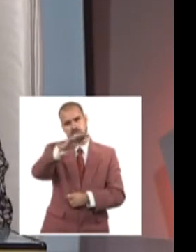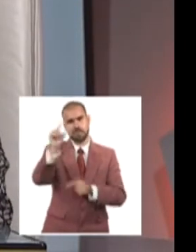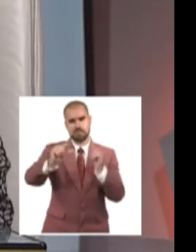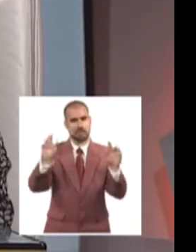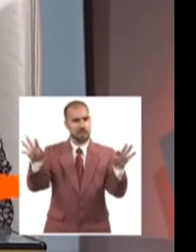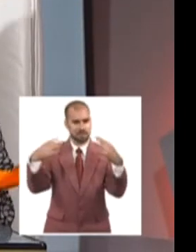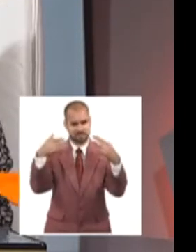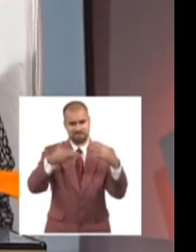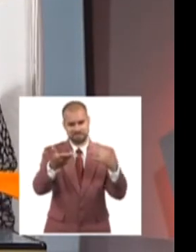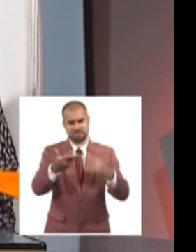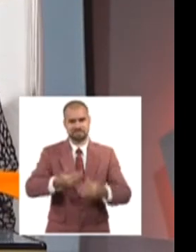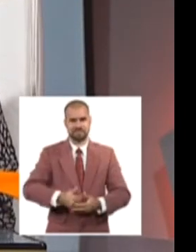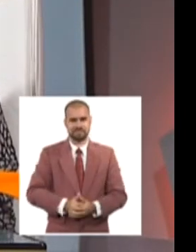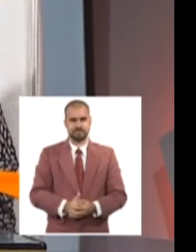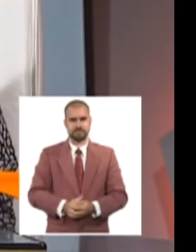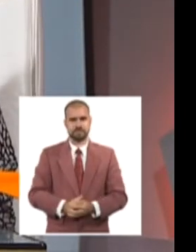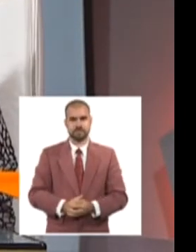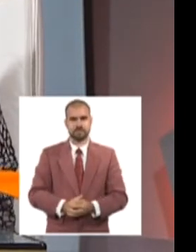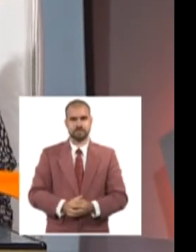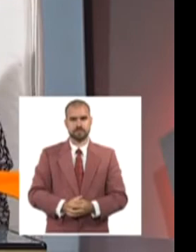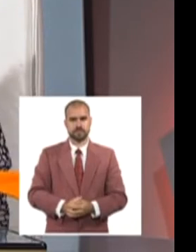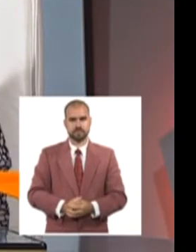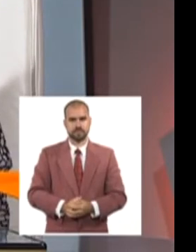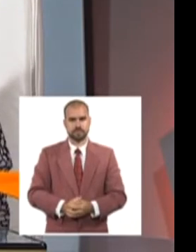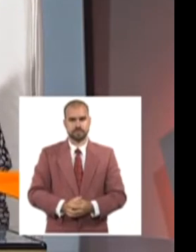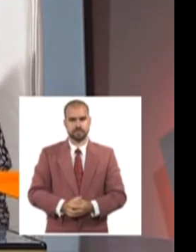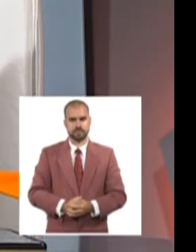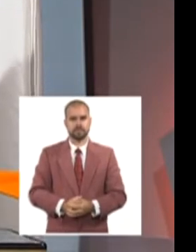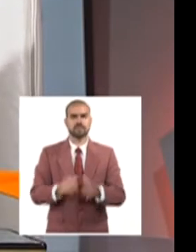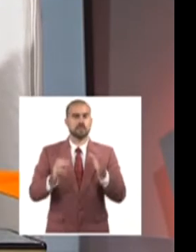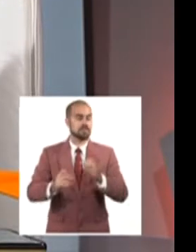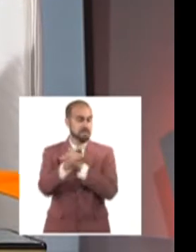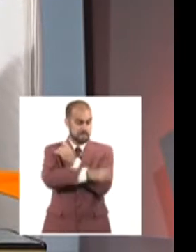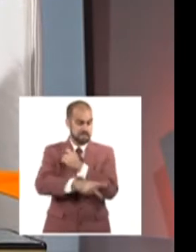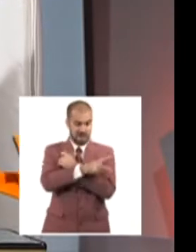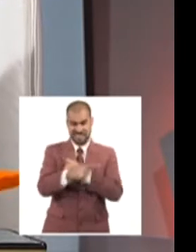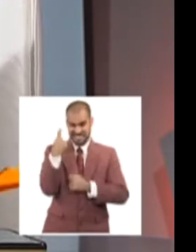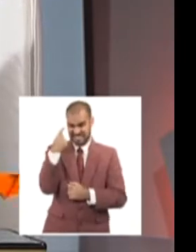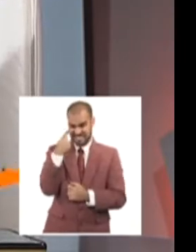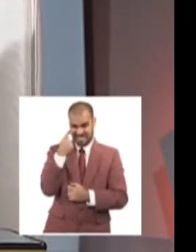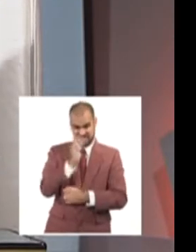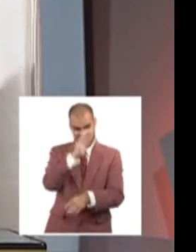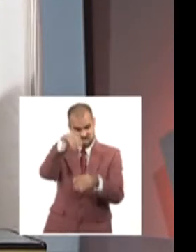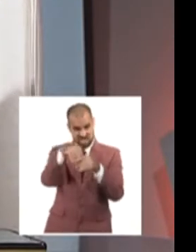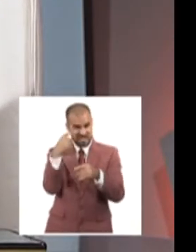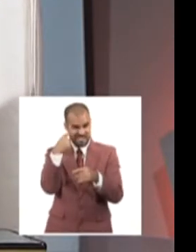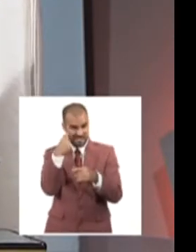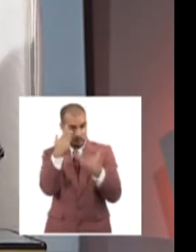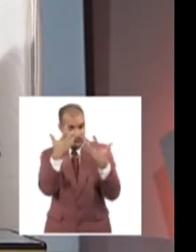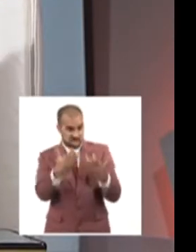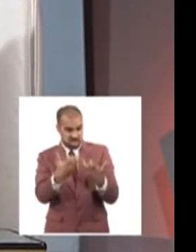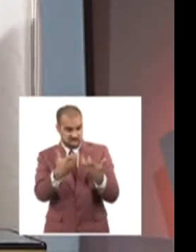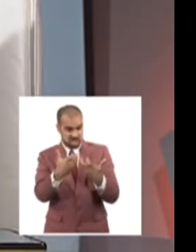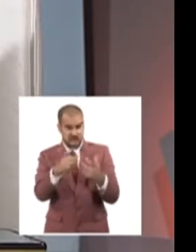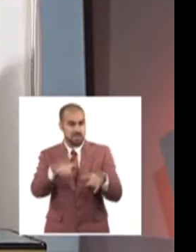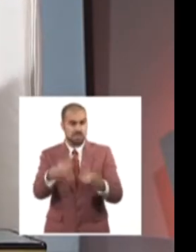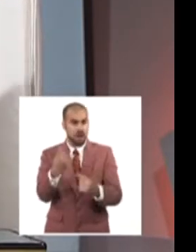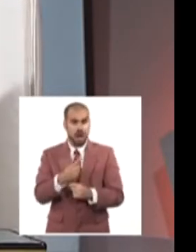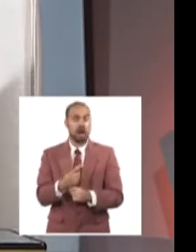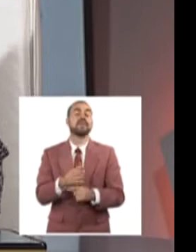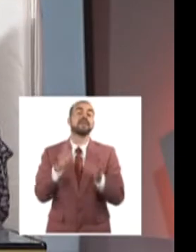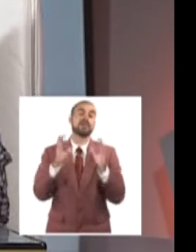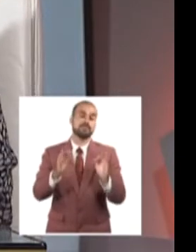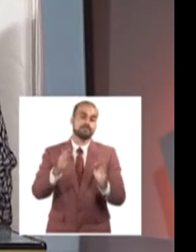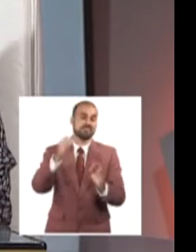bueno el brasil de hoy es el resultado del brasil del año 2016 del golpe a dilma